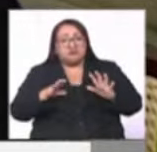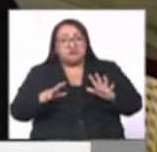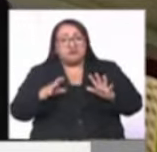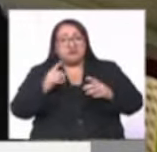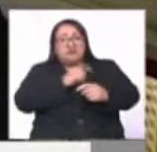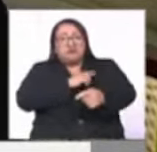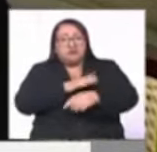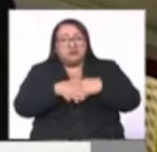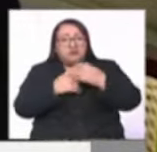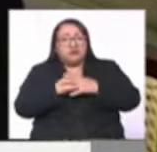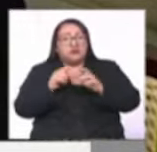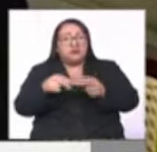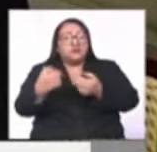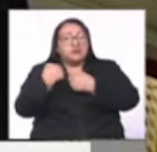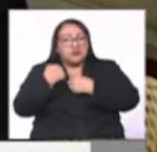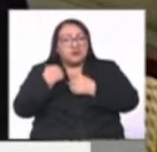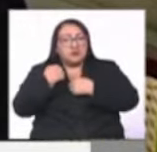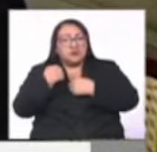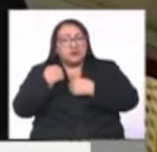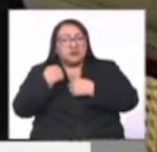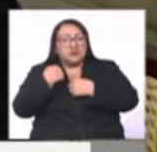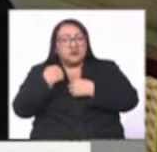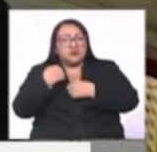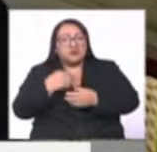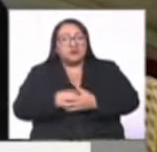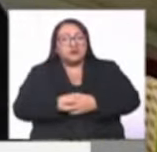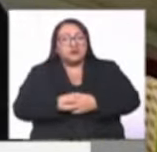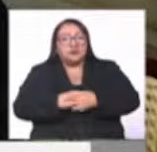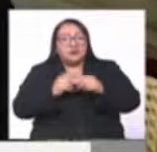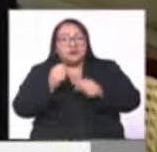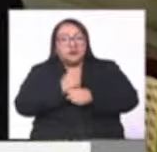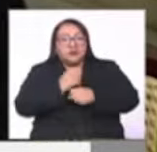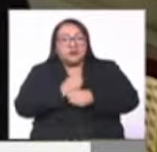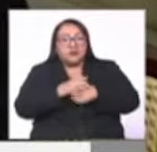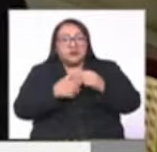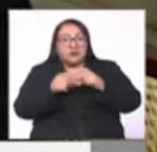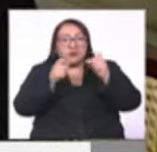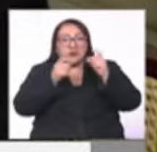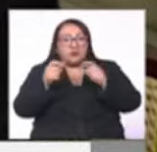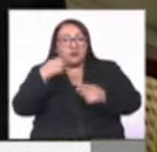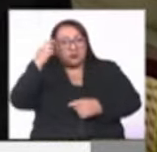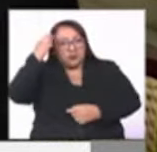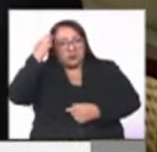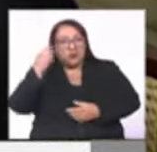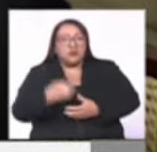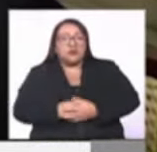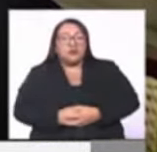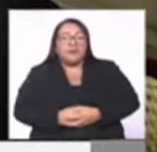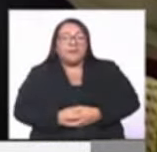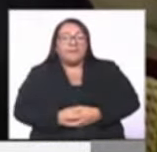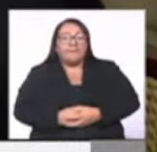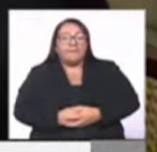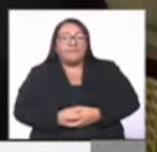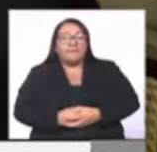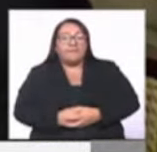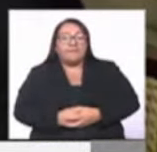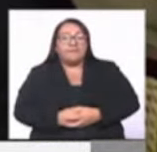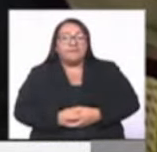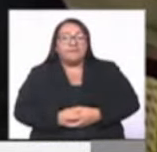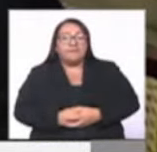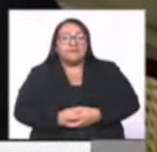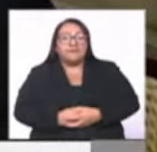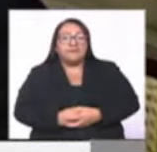soberano las responsabilidades y potestades en el ejercicio del control político pero sin embargo